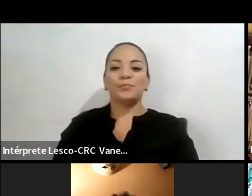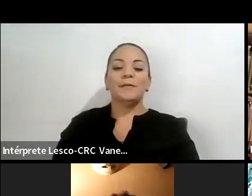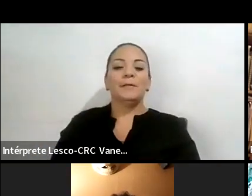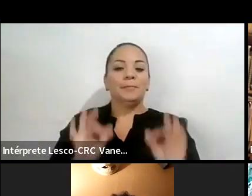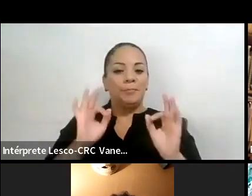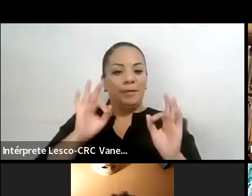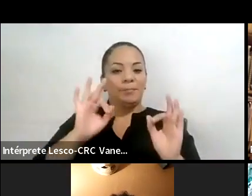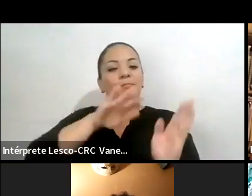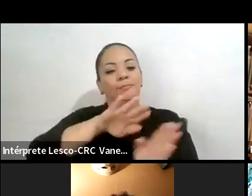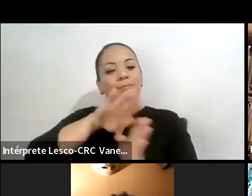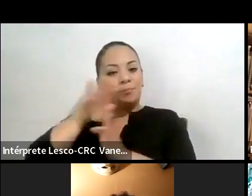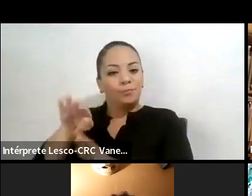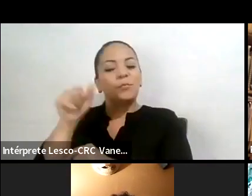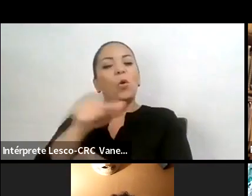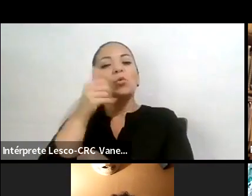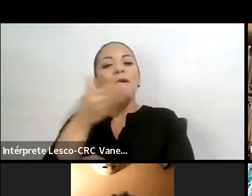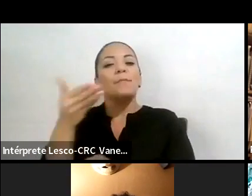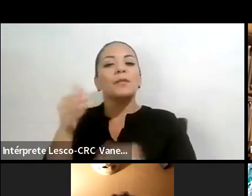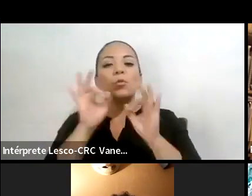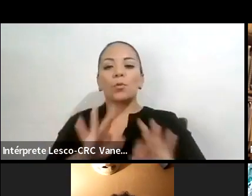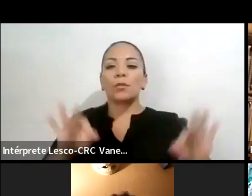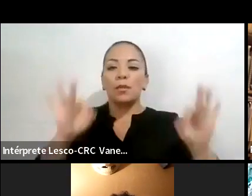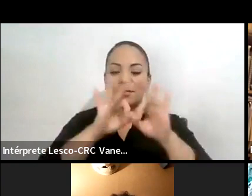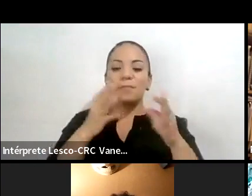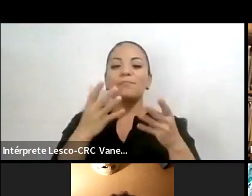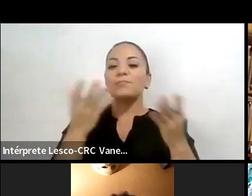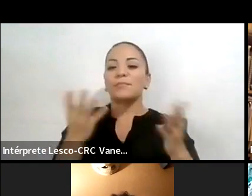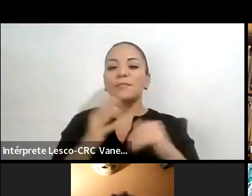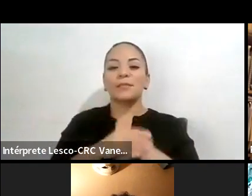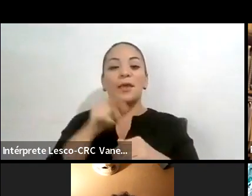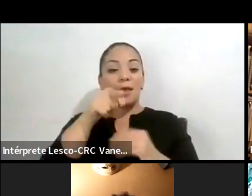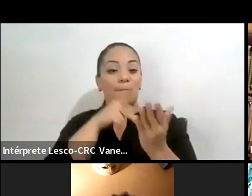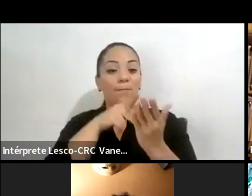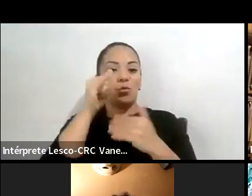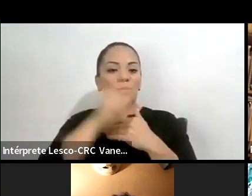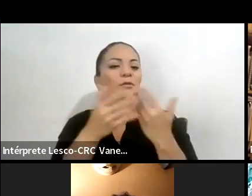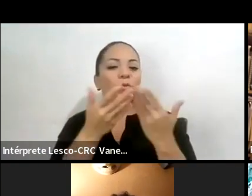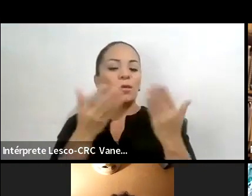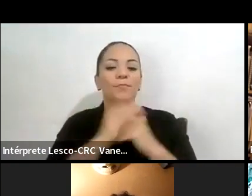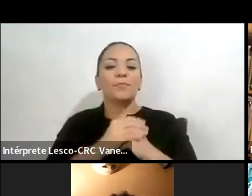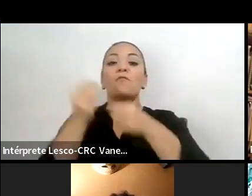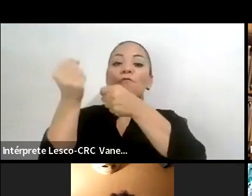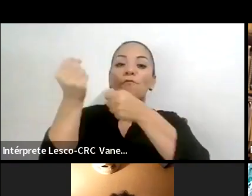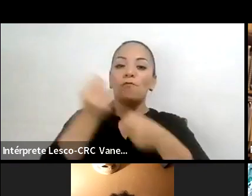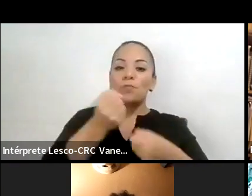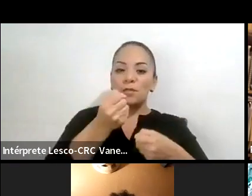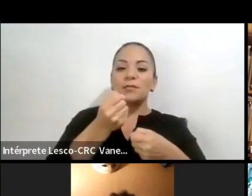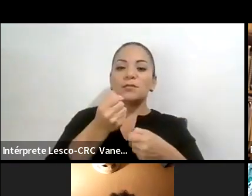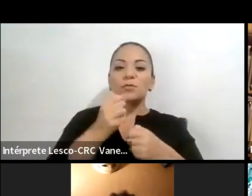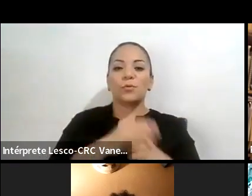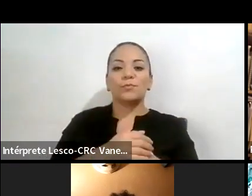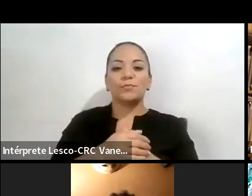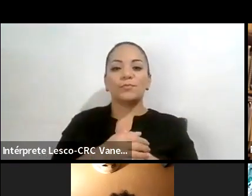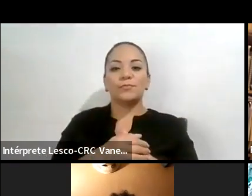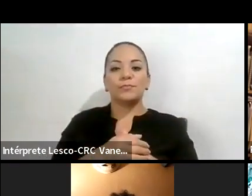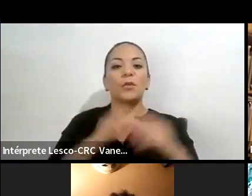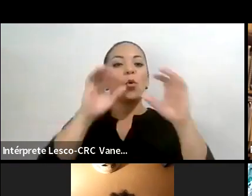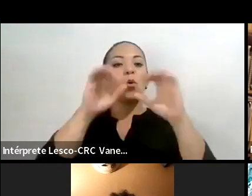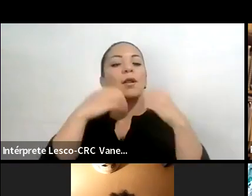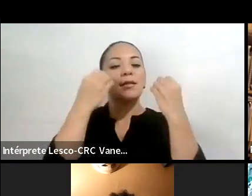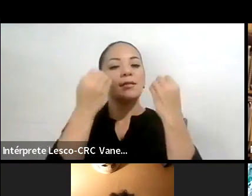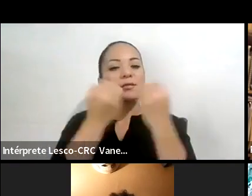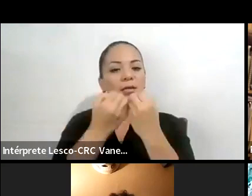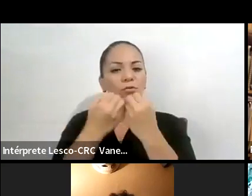elementos que me gustaría rescatar sobre el contexto de este proyecto es que la Fundación es una organización que tiene